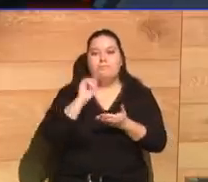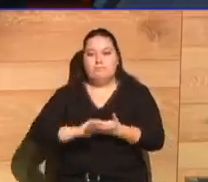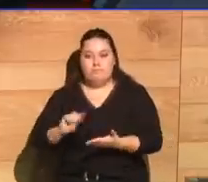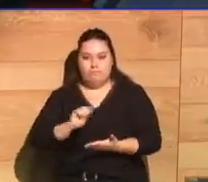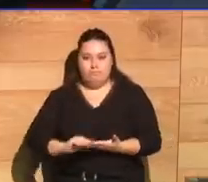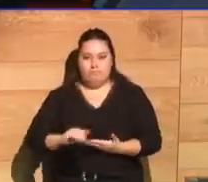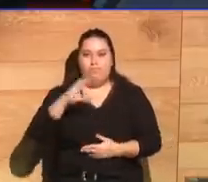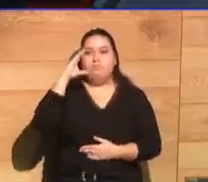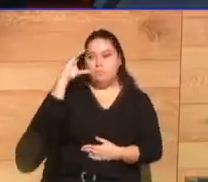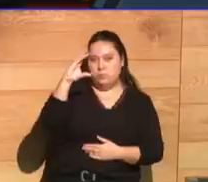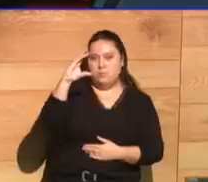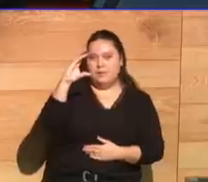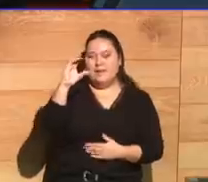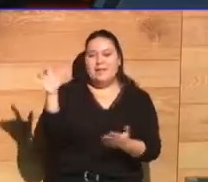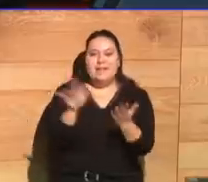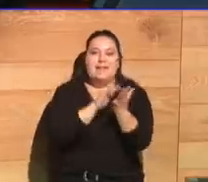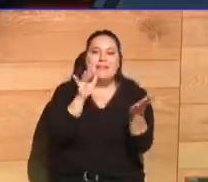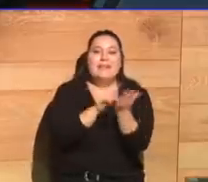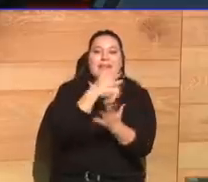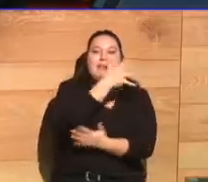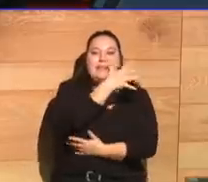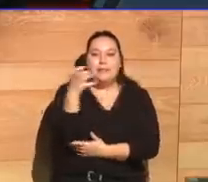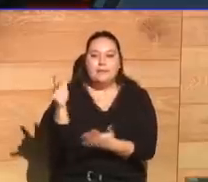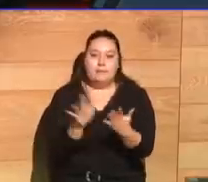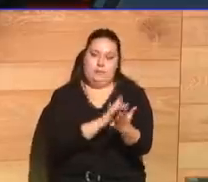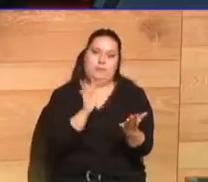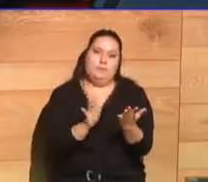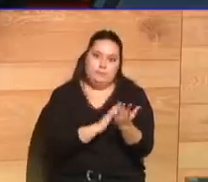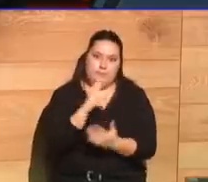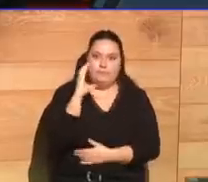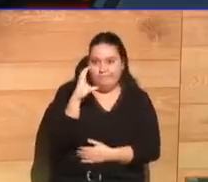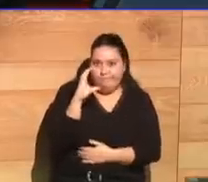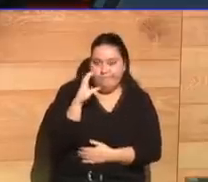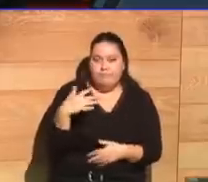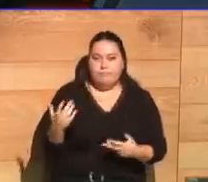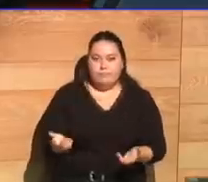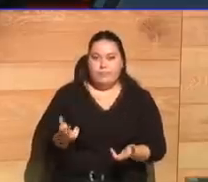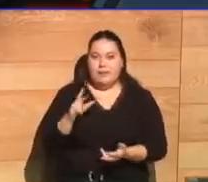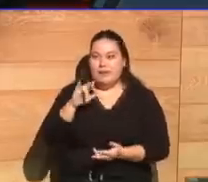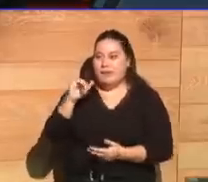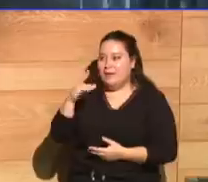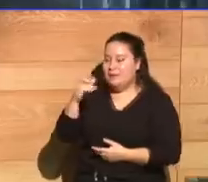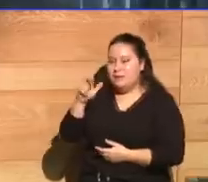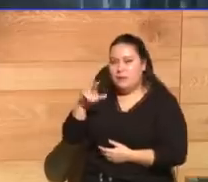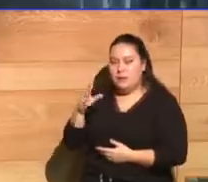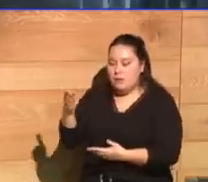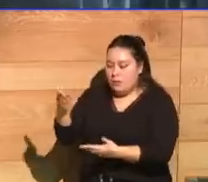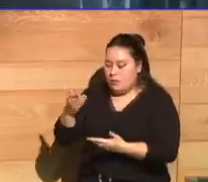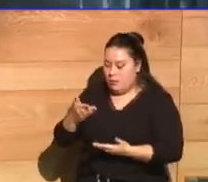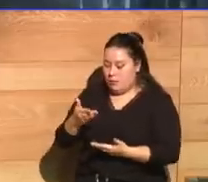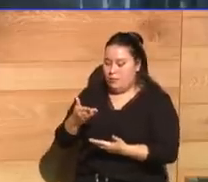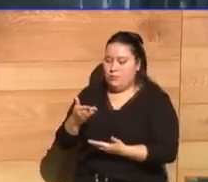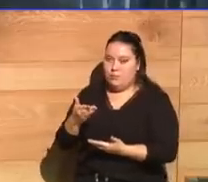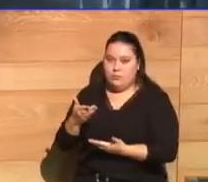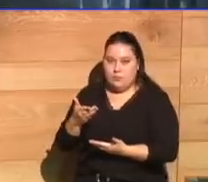un tocho de 500 páginas que dice Richard Donner que cuando lo recibió, el mensajero cuando se lo entregó,